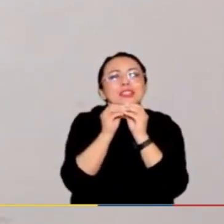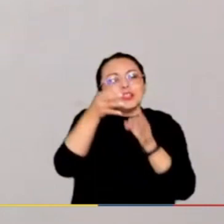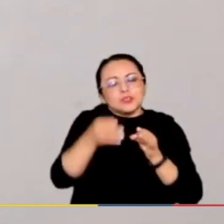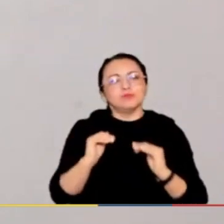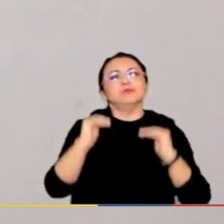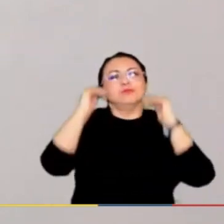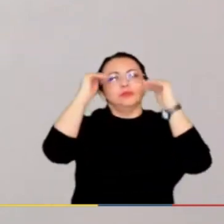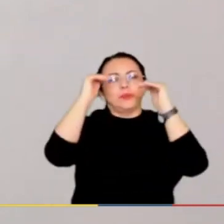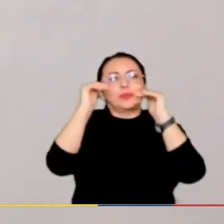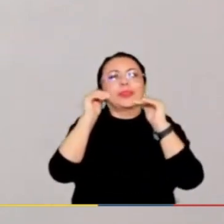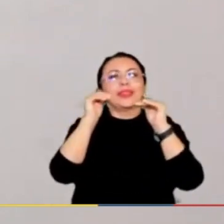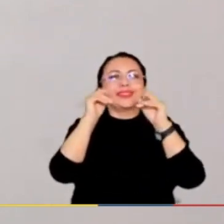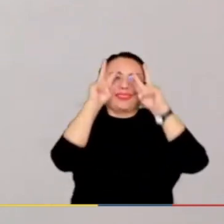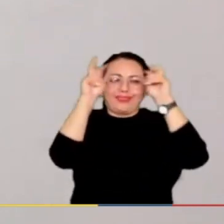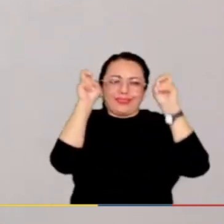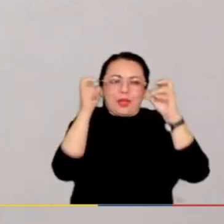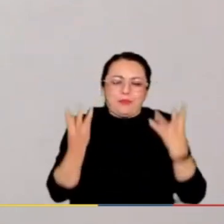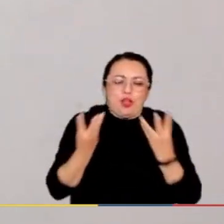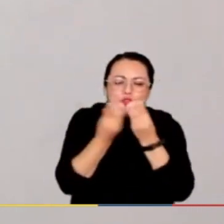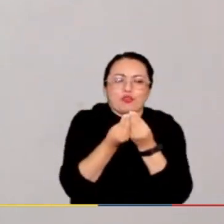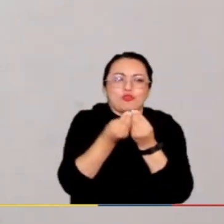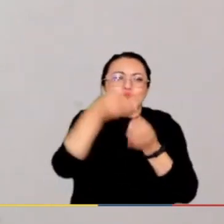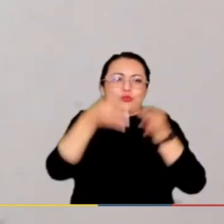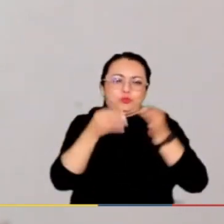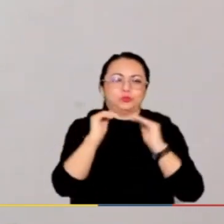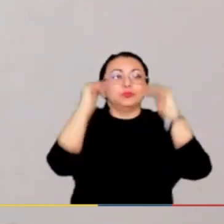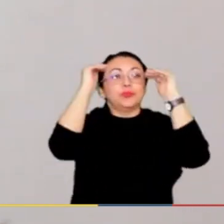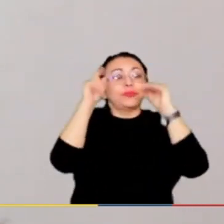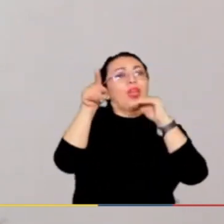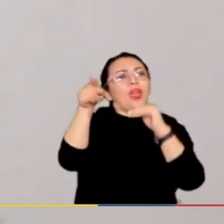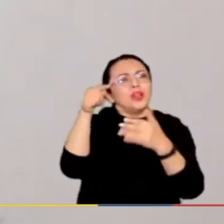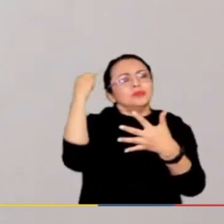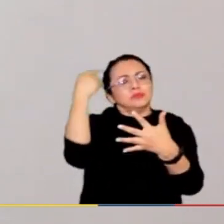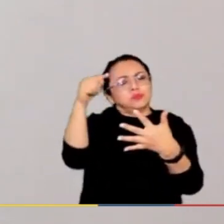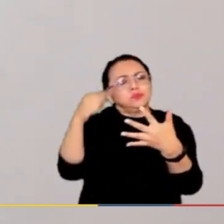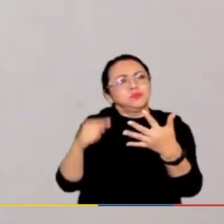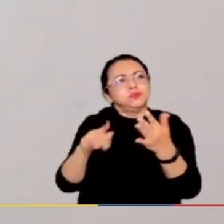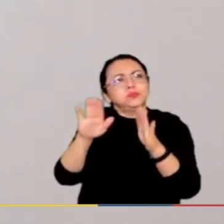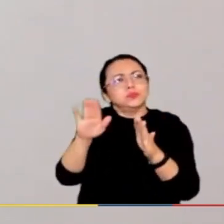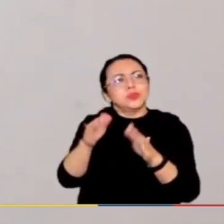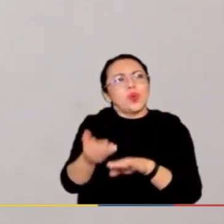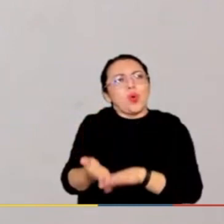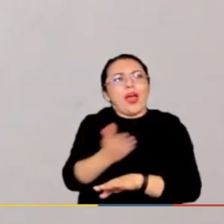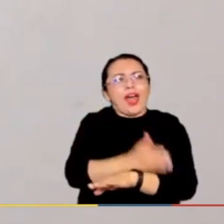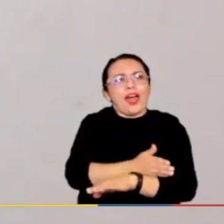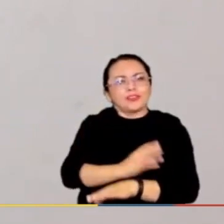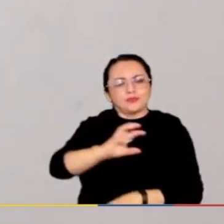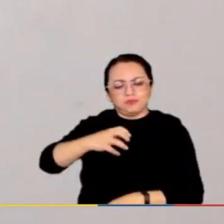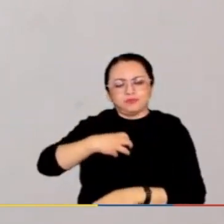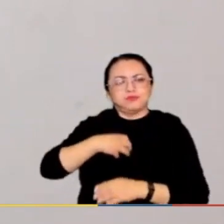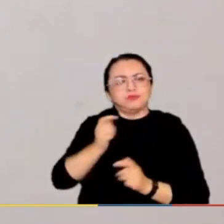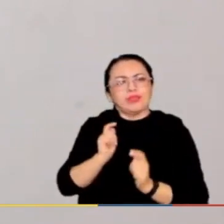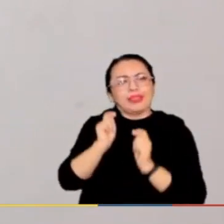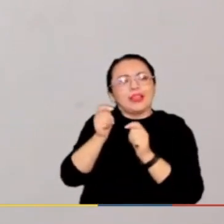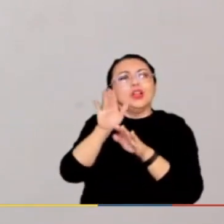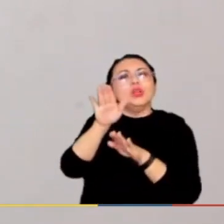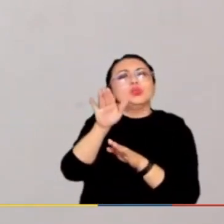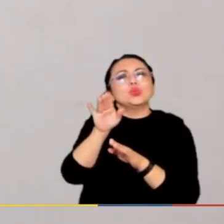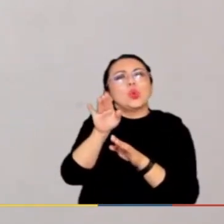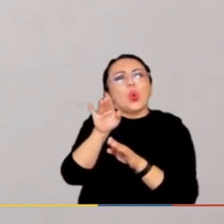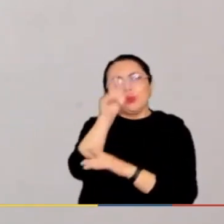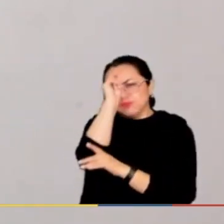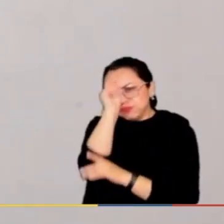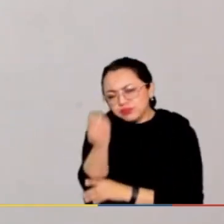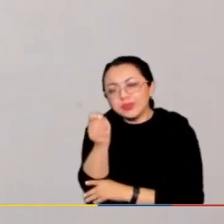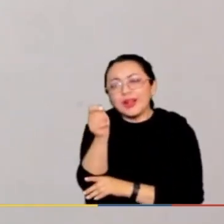Casación Civil de la Corte Suprema de Justicia. Entre sus galardones cuenta con la condecoración José Ignacio de Márquez al mérito judicial en